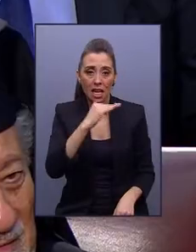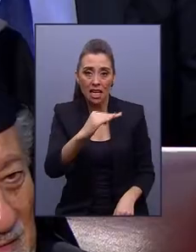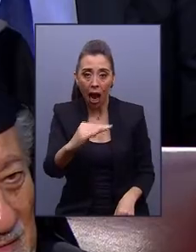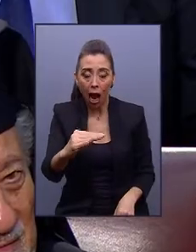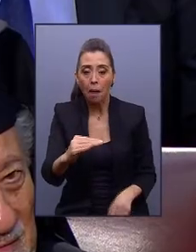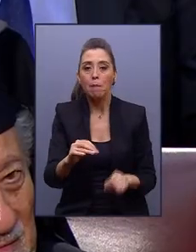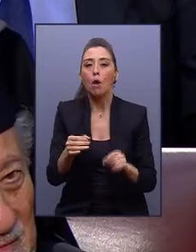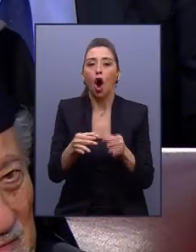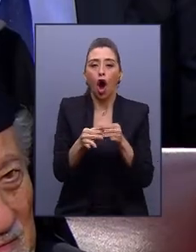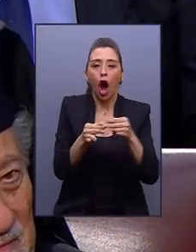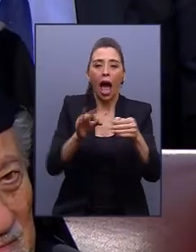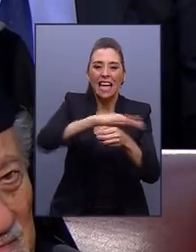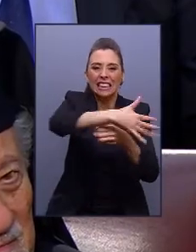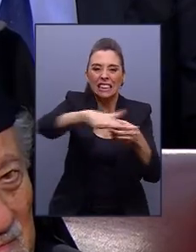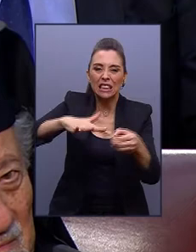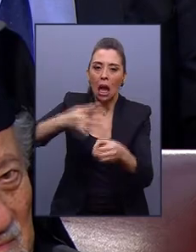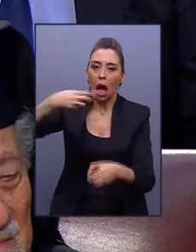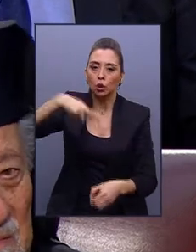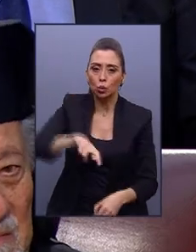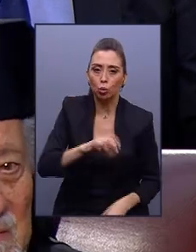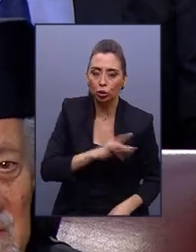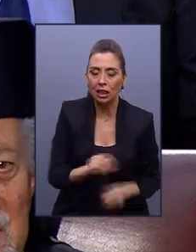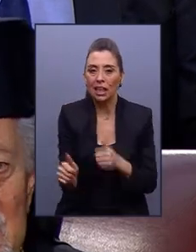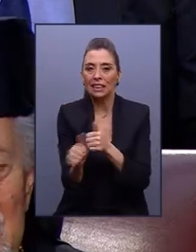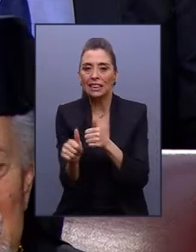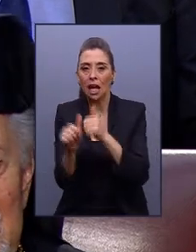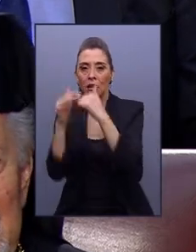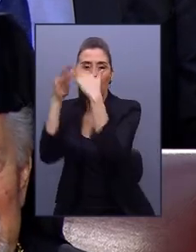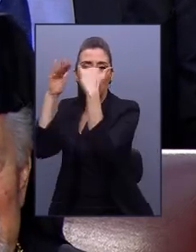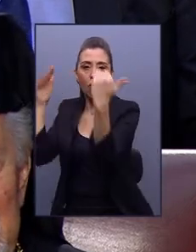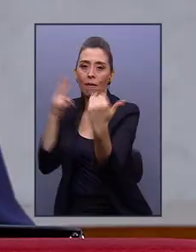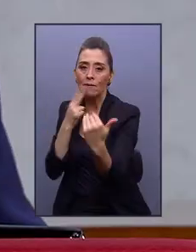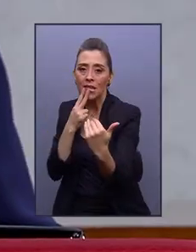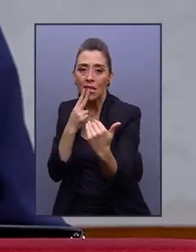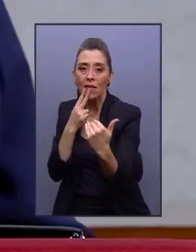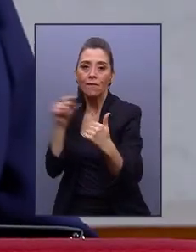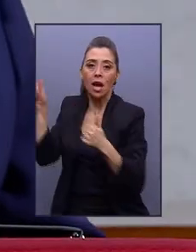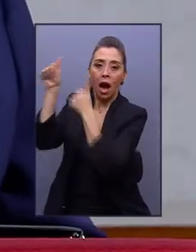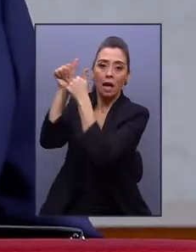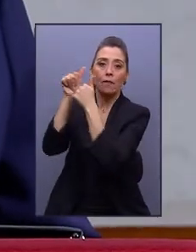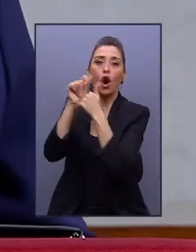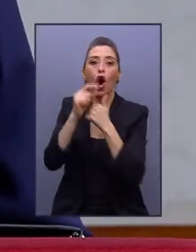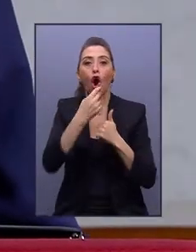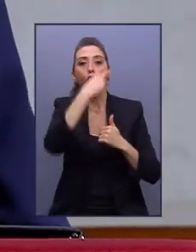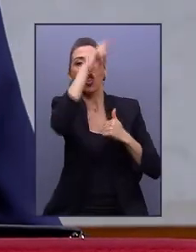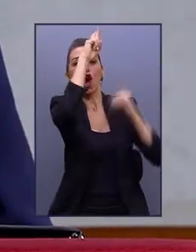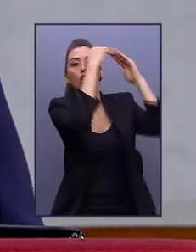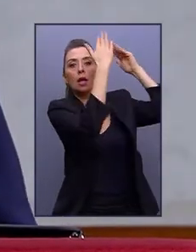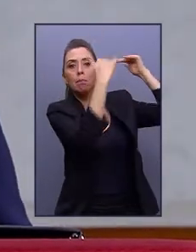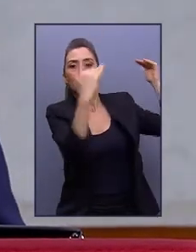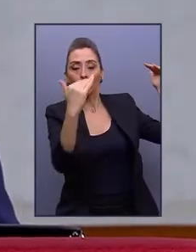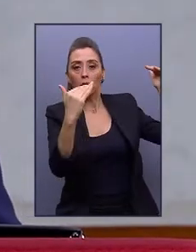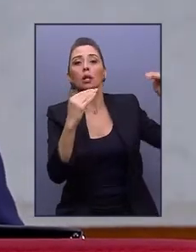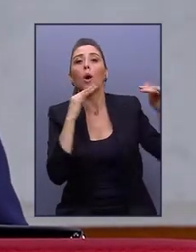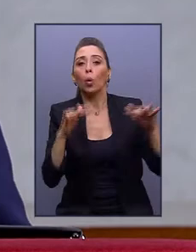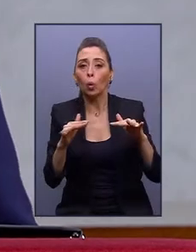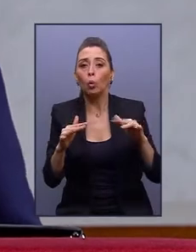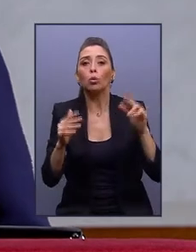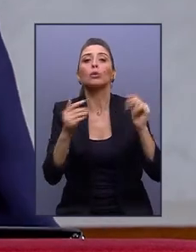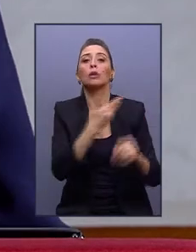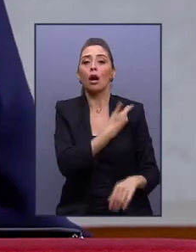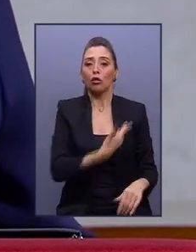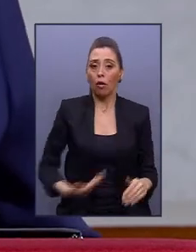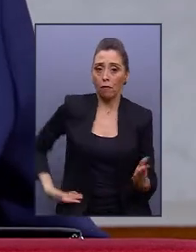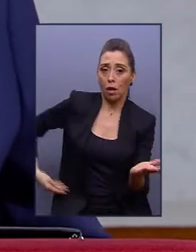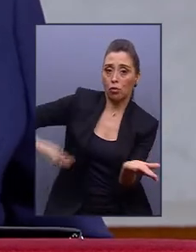los archipiélagos del sur de Chile, o en las proximidades de la cordillera, o en el altiplano del Norte Grande, utilizan servicios de transporte